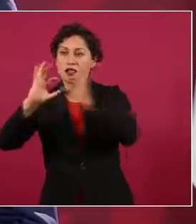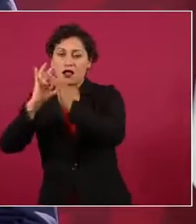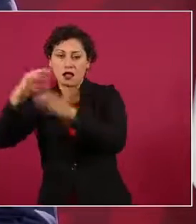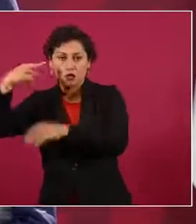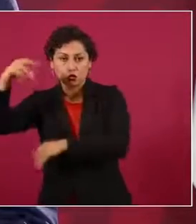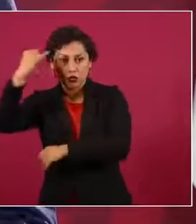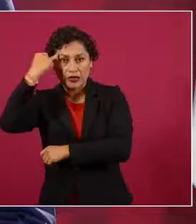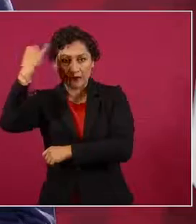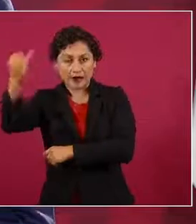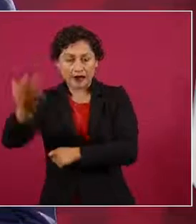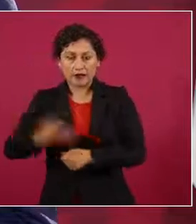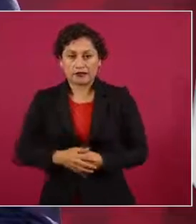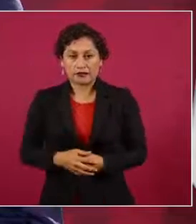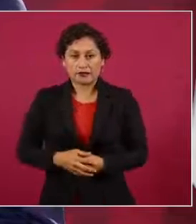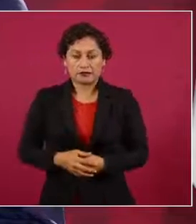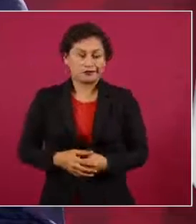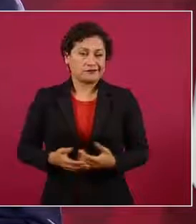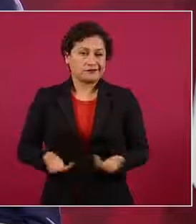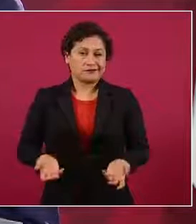que